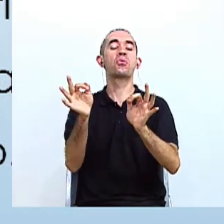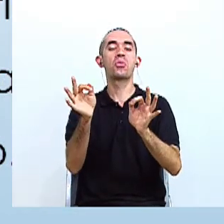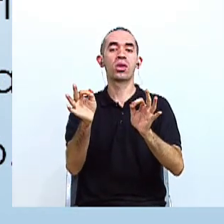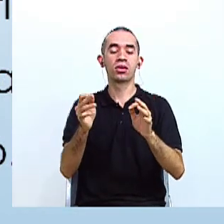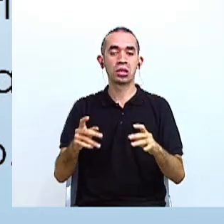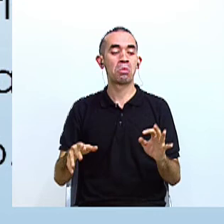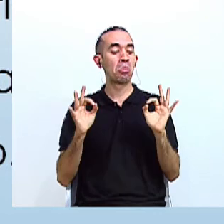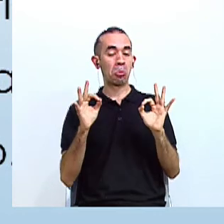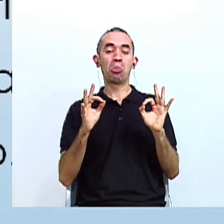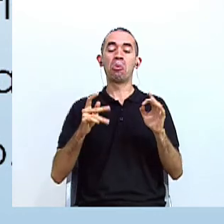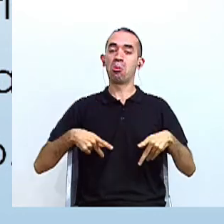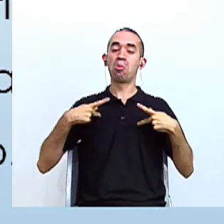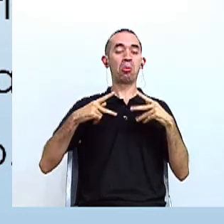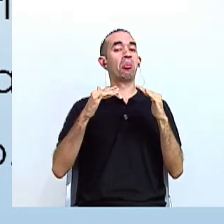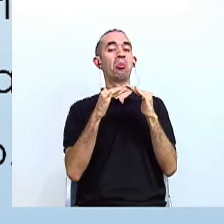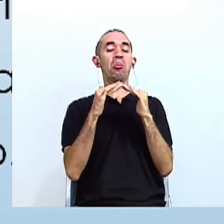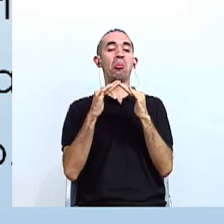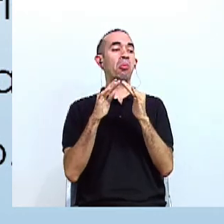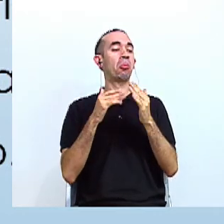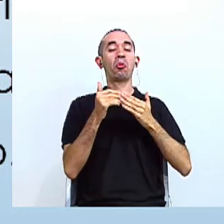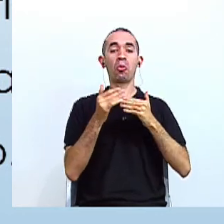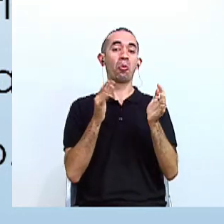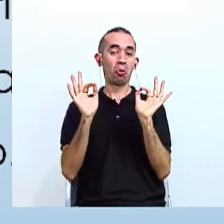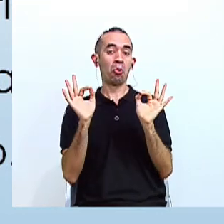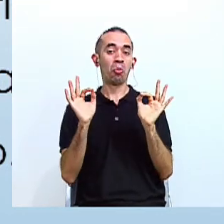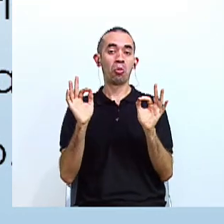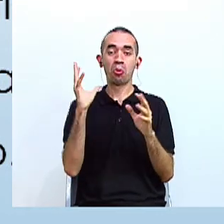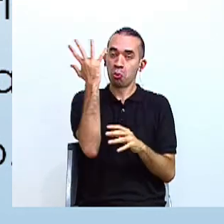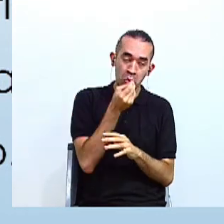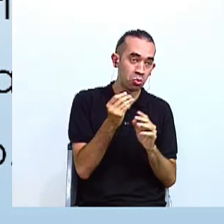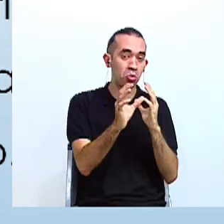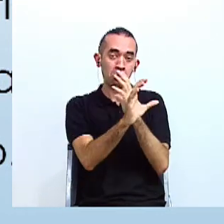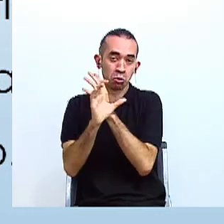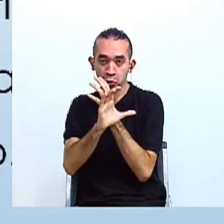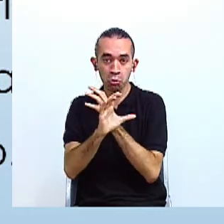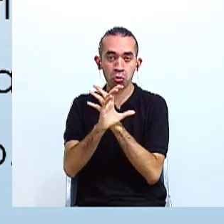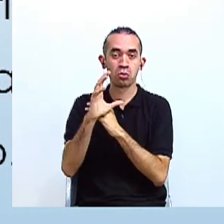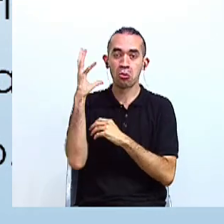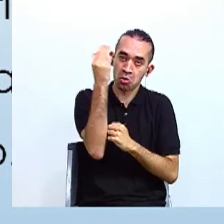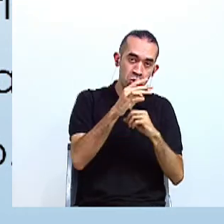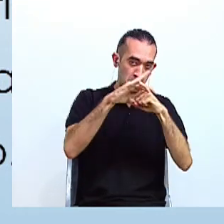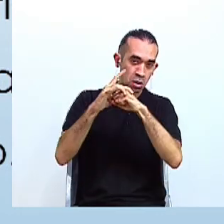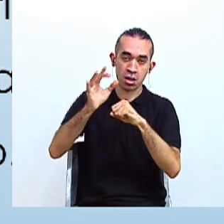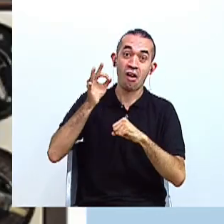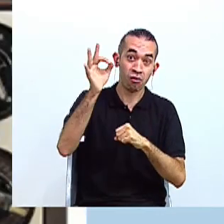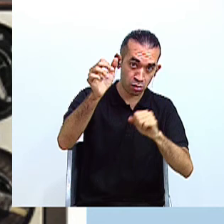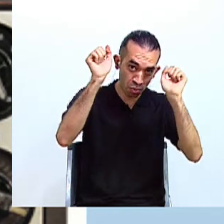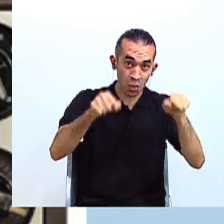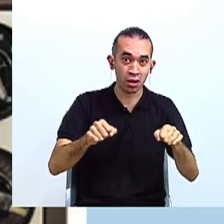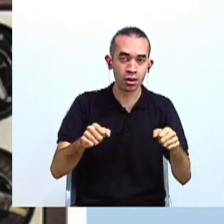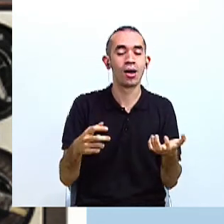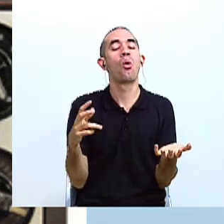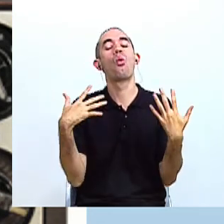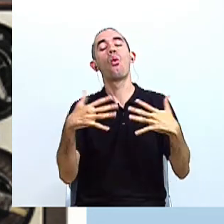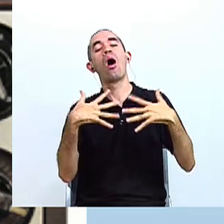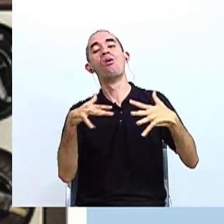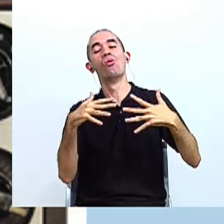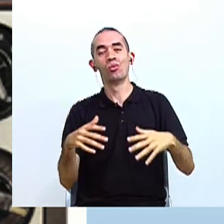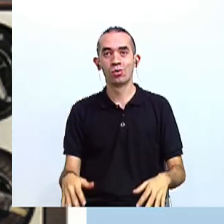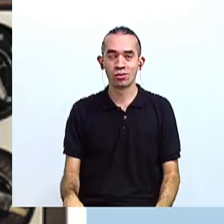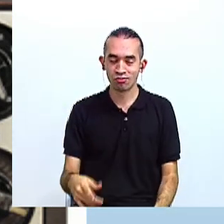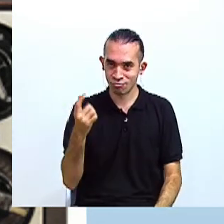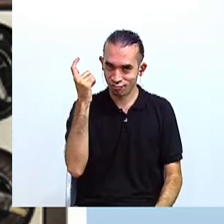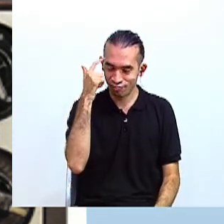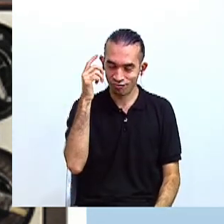la belleza y diversidad de nuestro planeta para el futuro. ¿Qué les parece, verdad? Sabias palabras. Muy